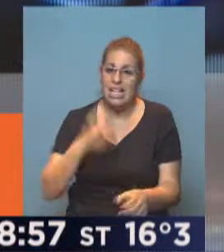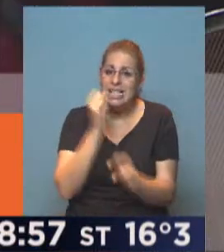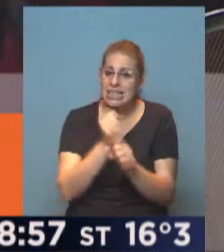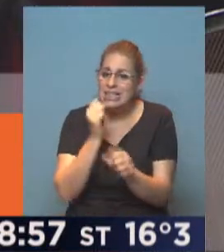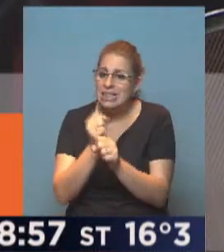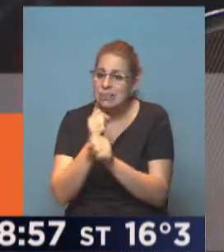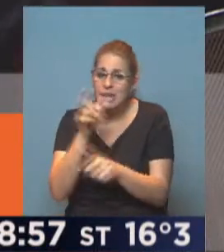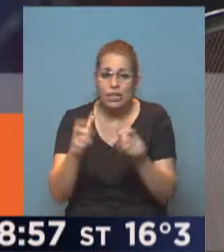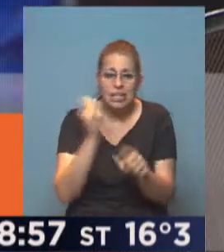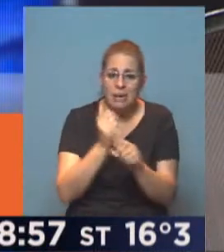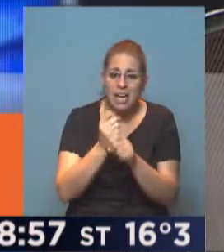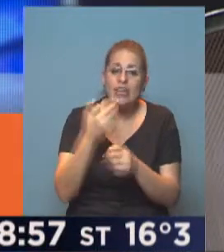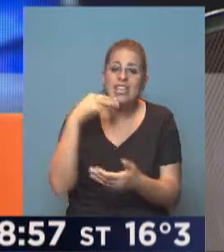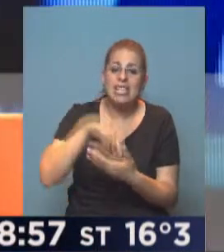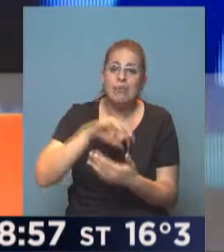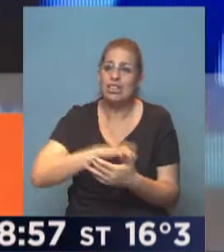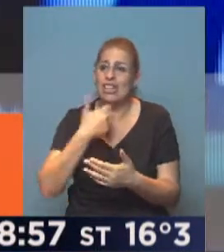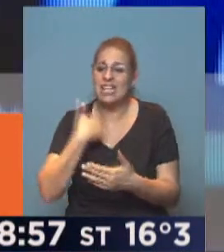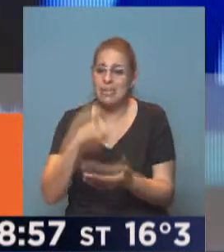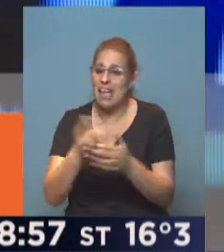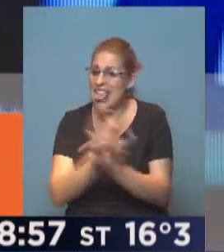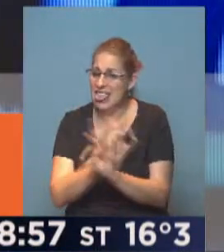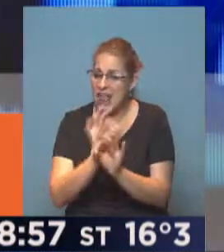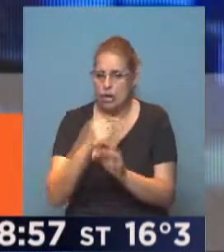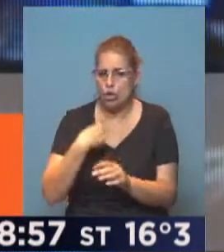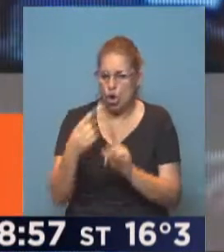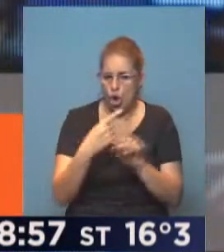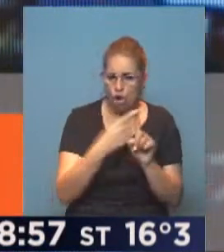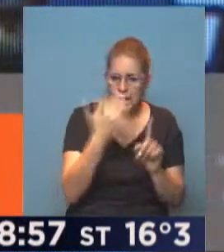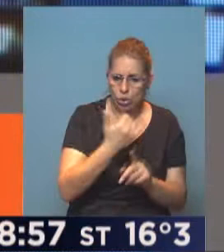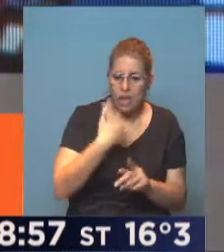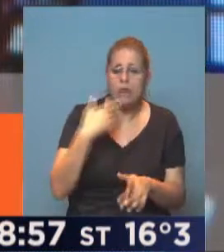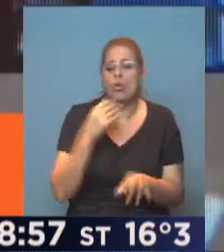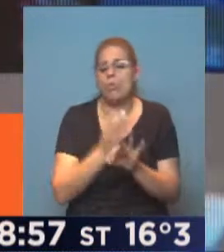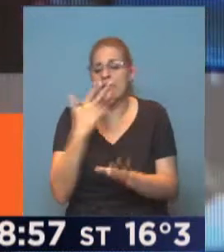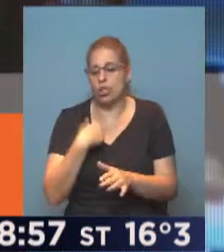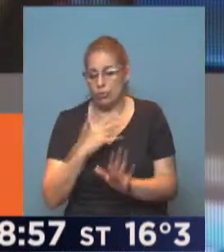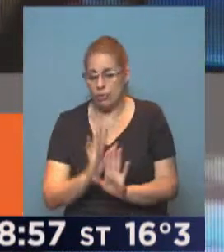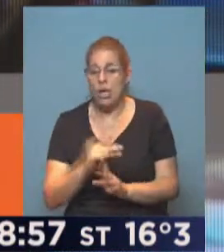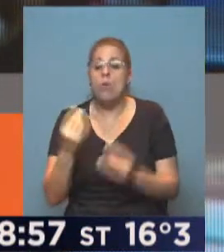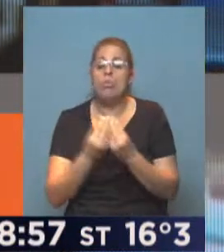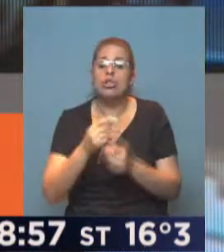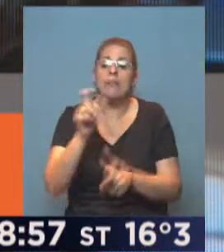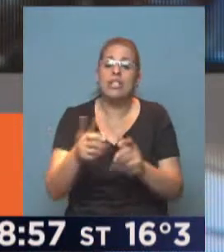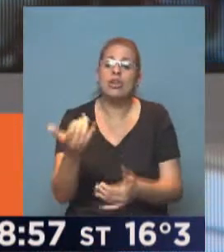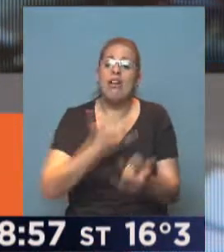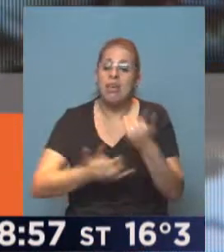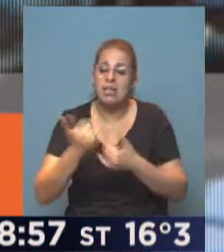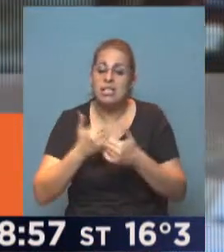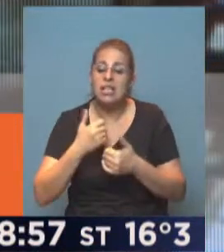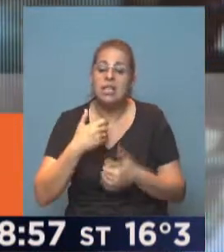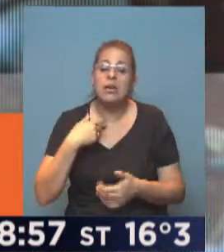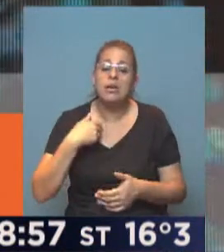a pagar impuestos a las ganancias. Y yo tengo mucho contacto con los trabajadores por mi profesión, y muchos de ellos me decían que iban a votar a